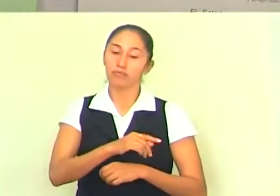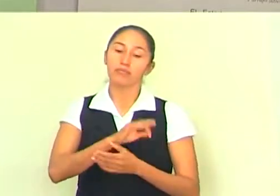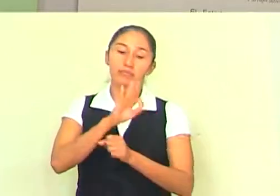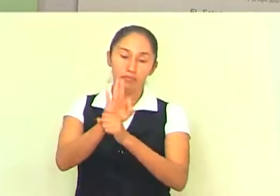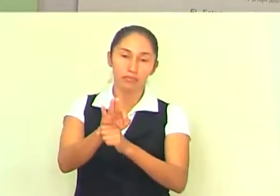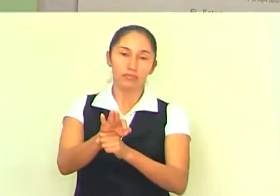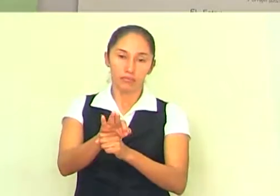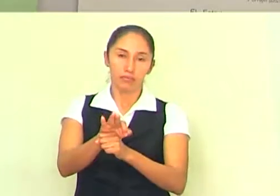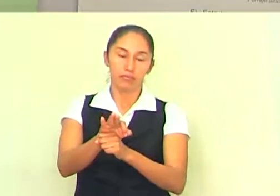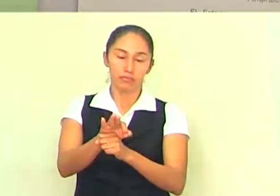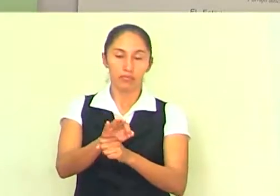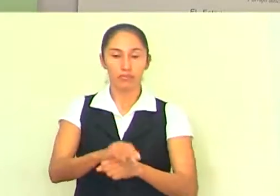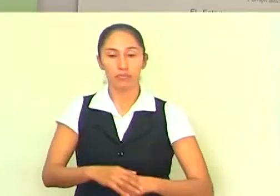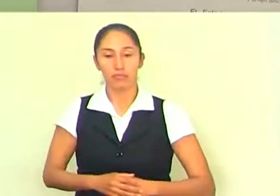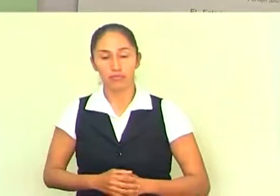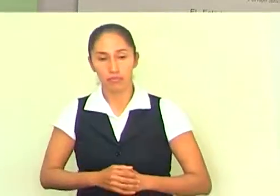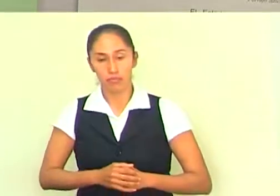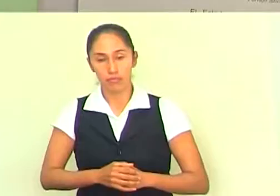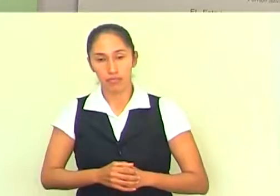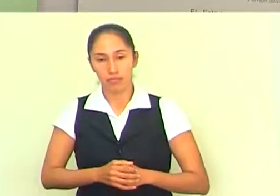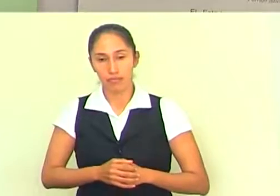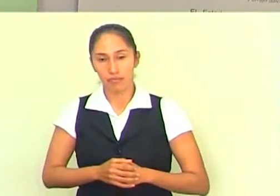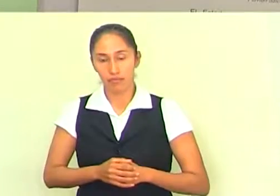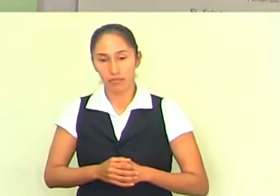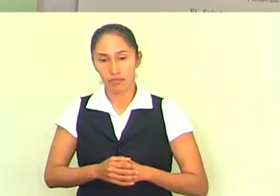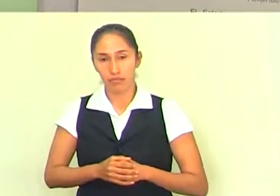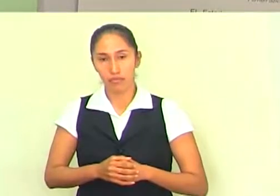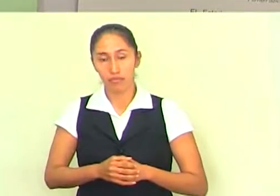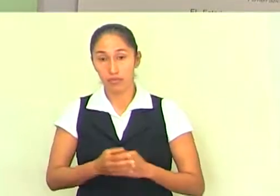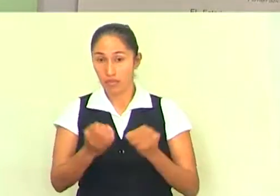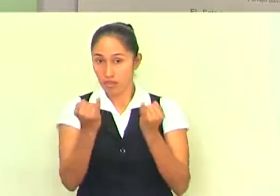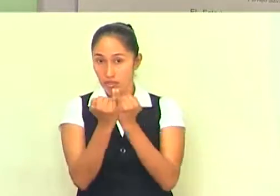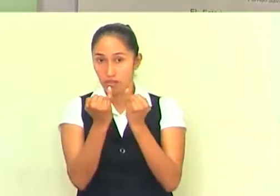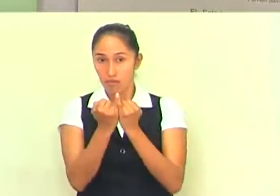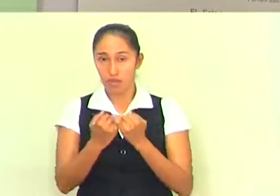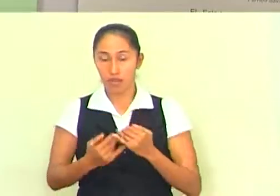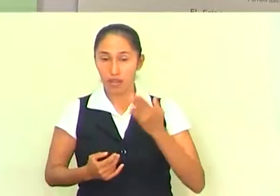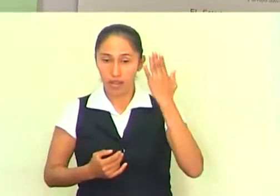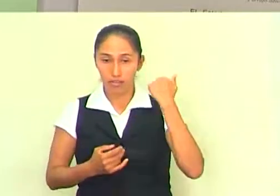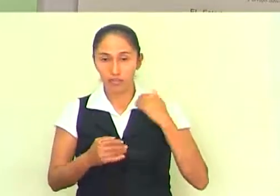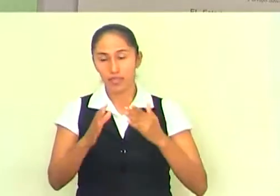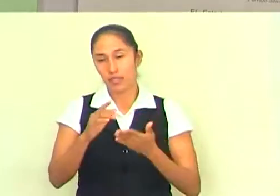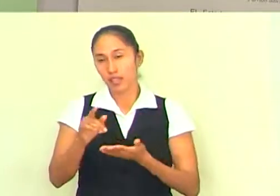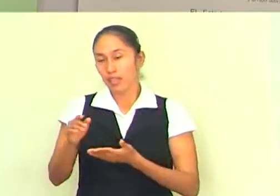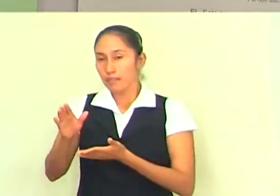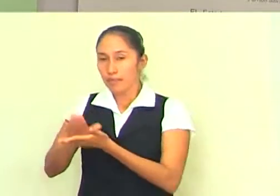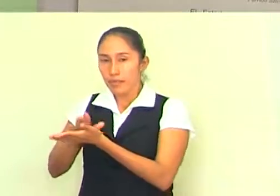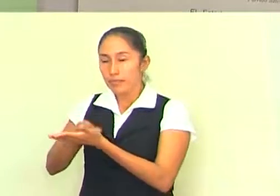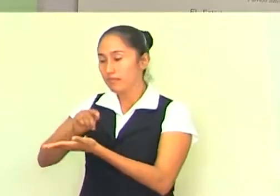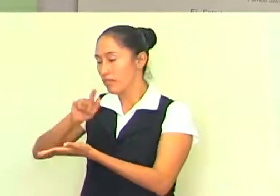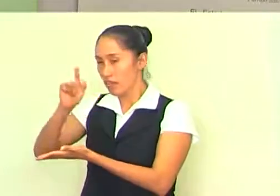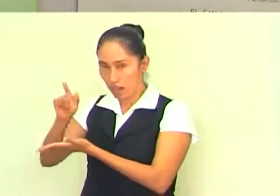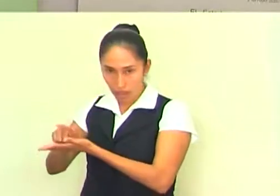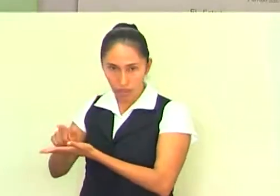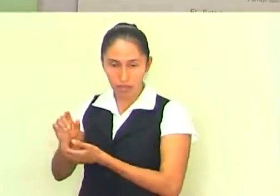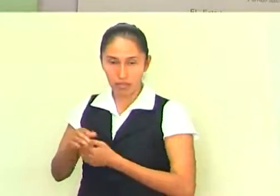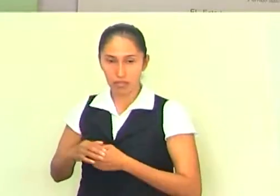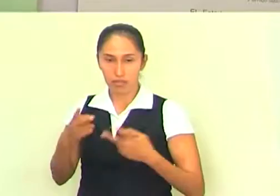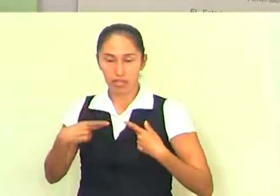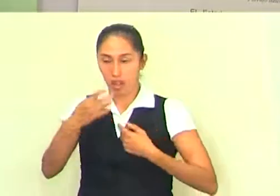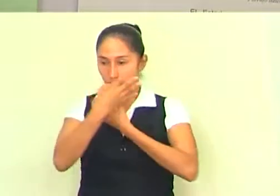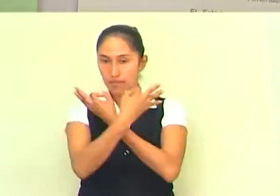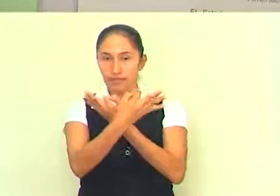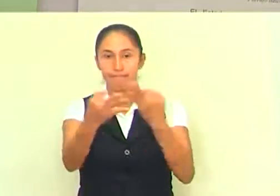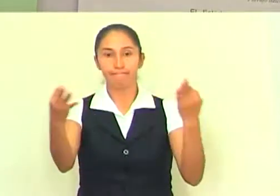Así también mencionamos algunos documentos, leyes, declaraciones que tienen